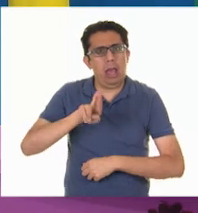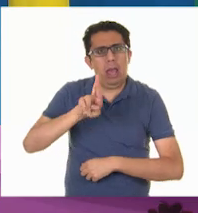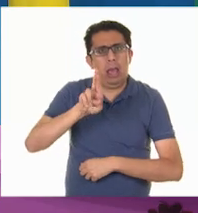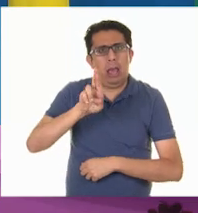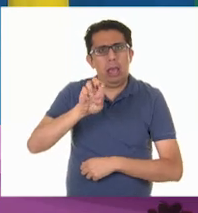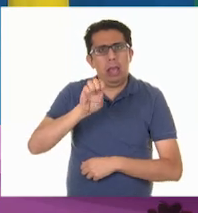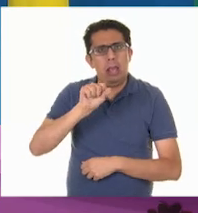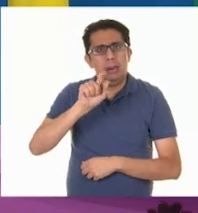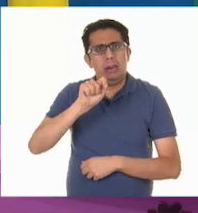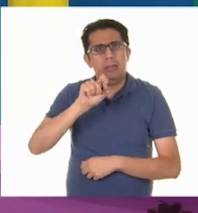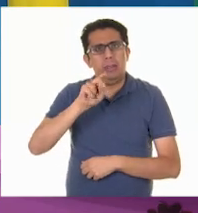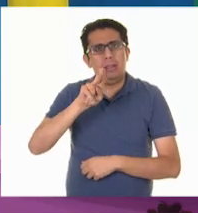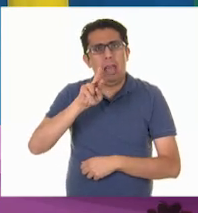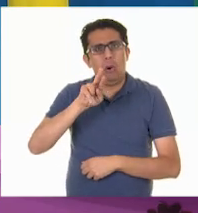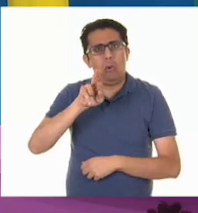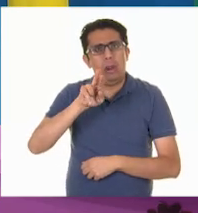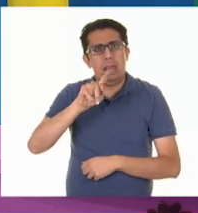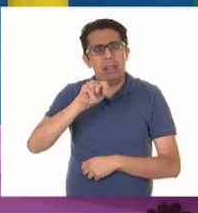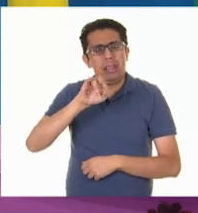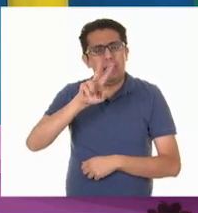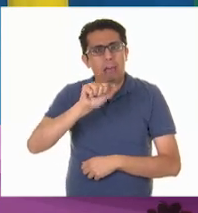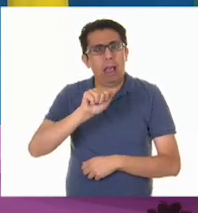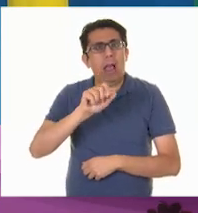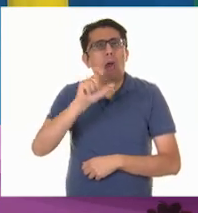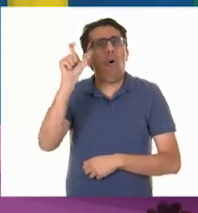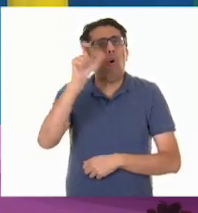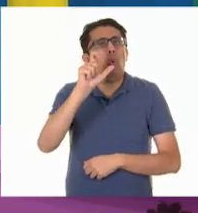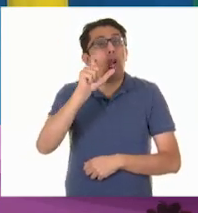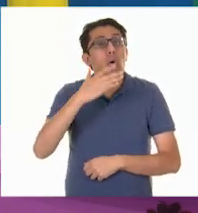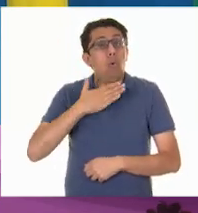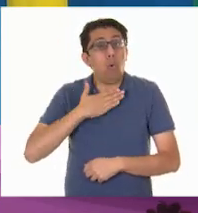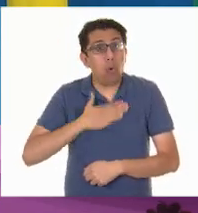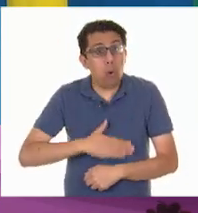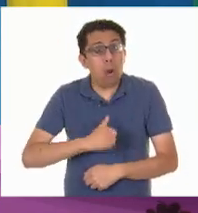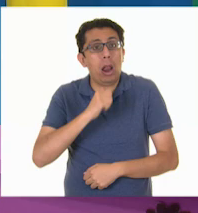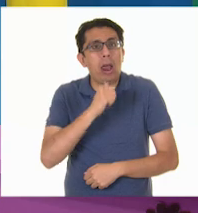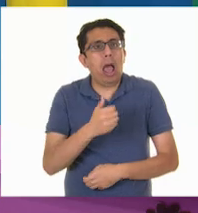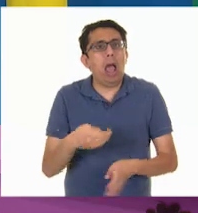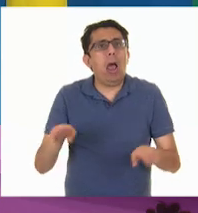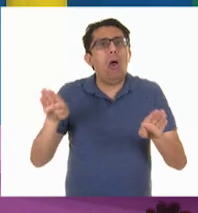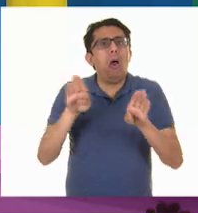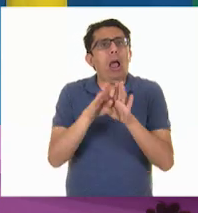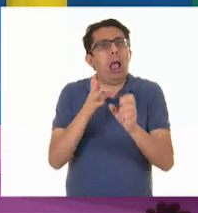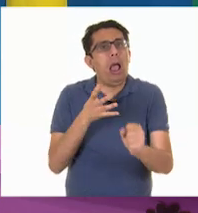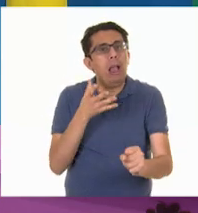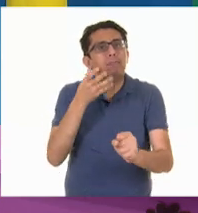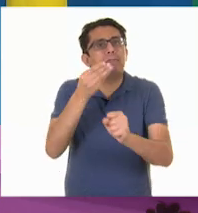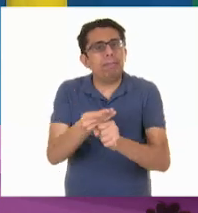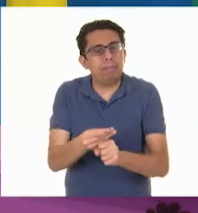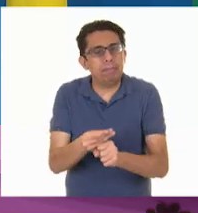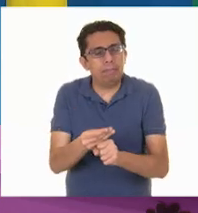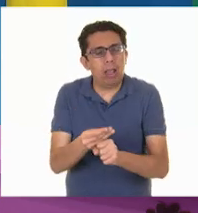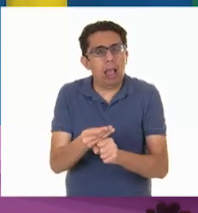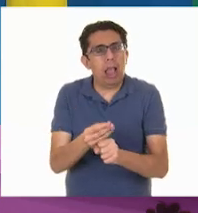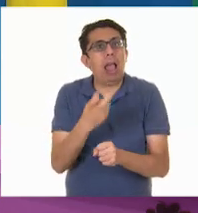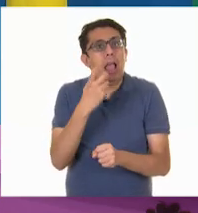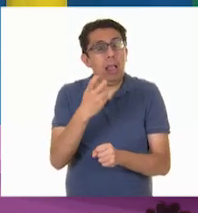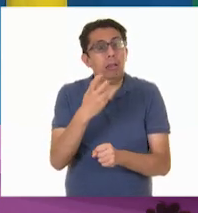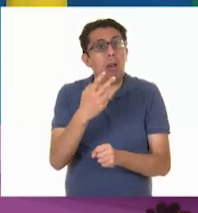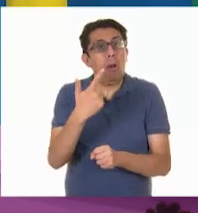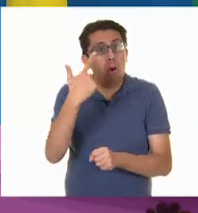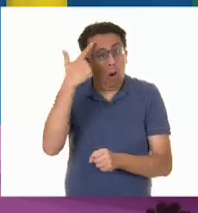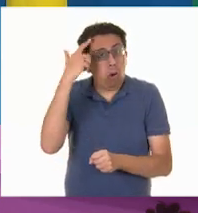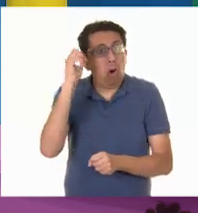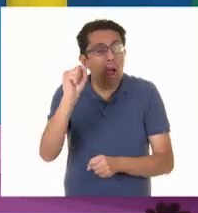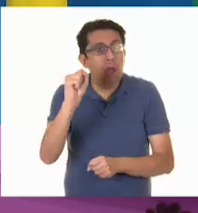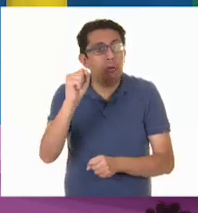con la reparación del daño cuando se cometen injusticias. Me pareció muy interesante el concepto de justicia restaurativa,